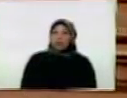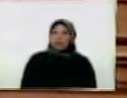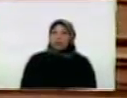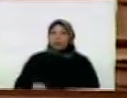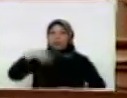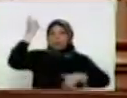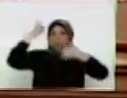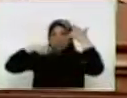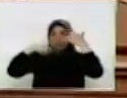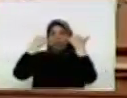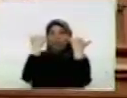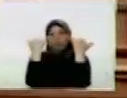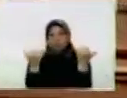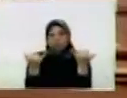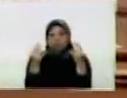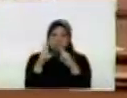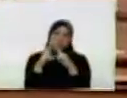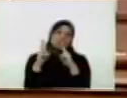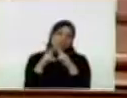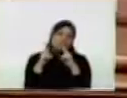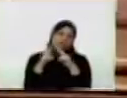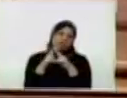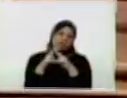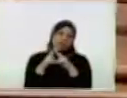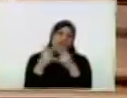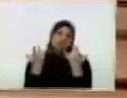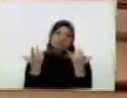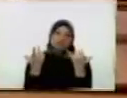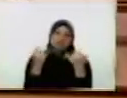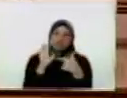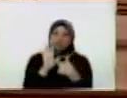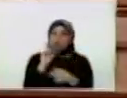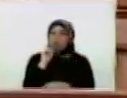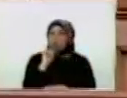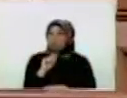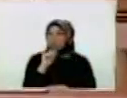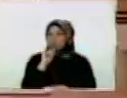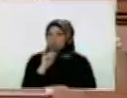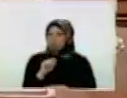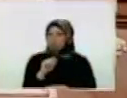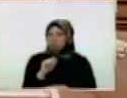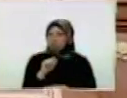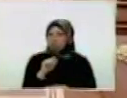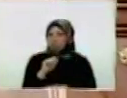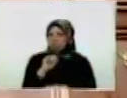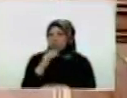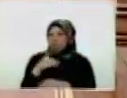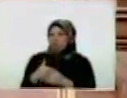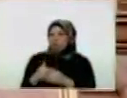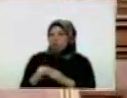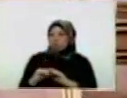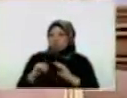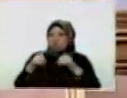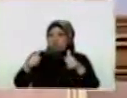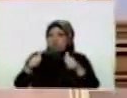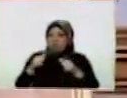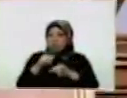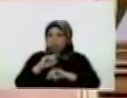momento que todos conocemos, marca el punto y aparte de la historia de Venezuela,